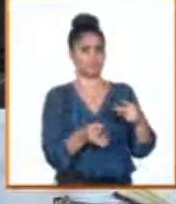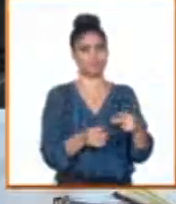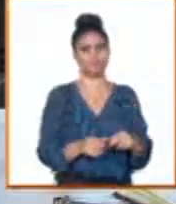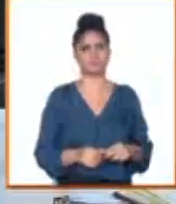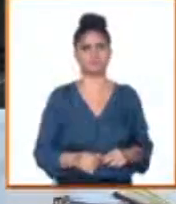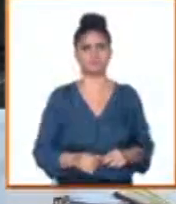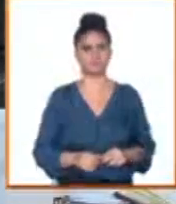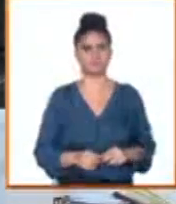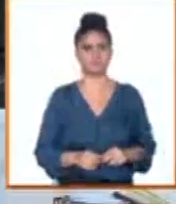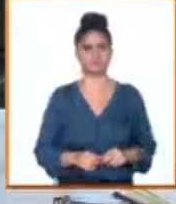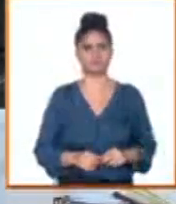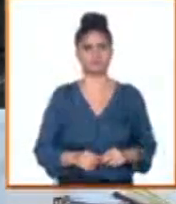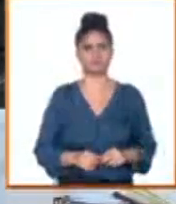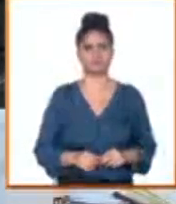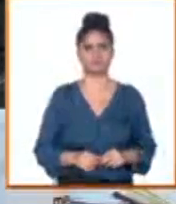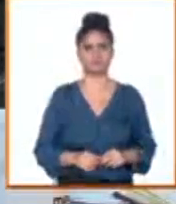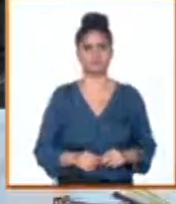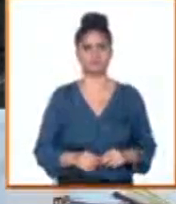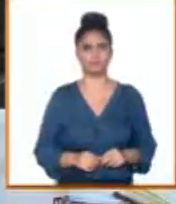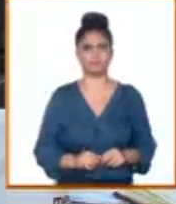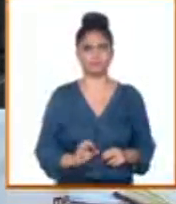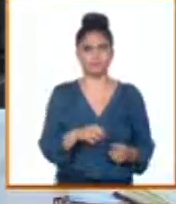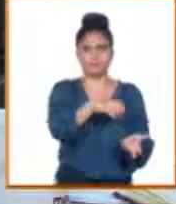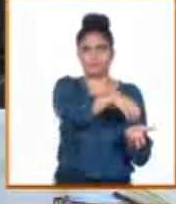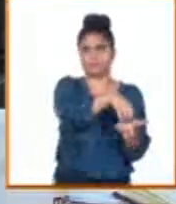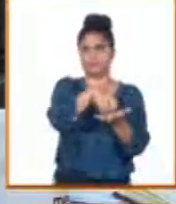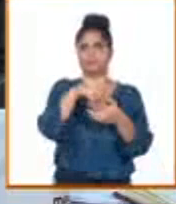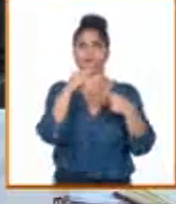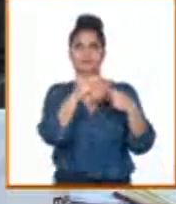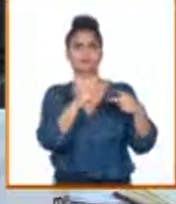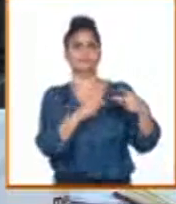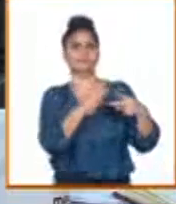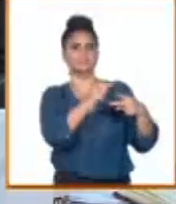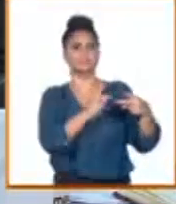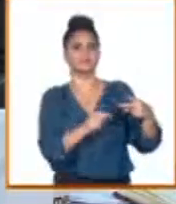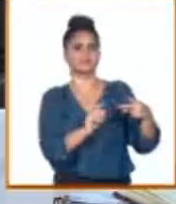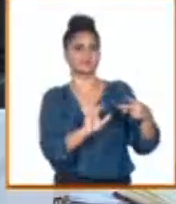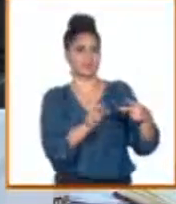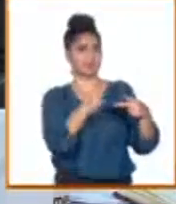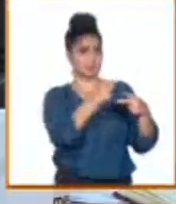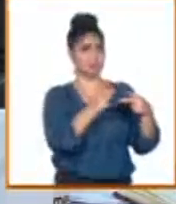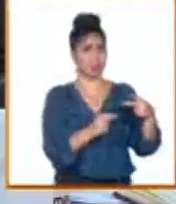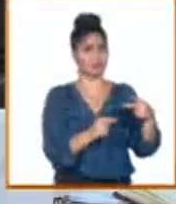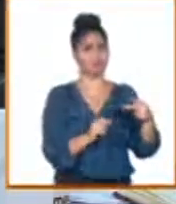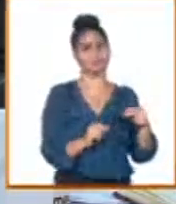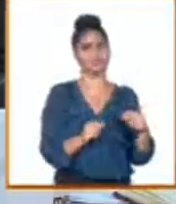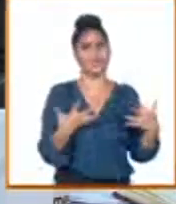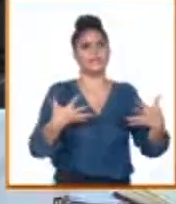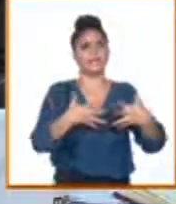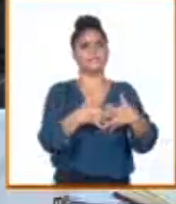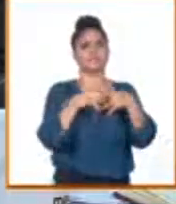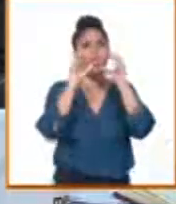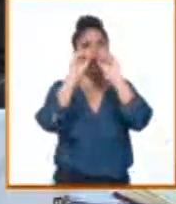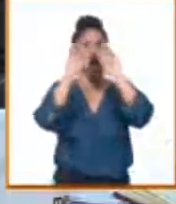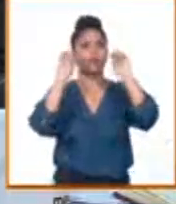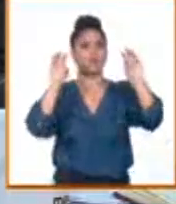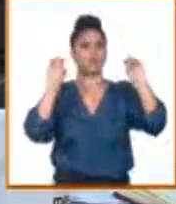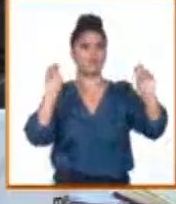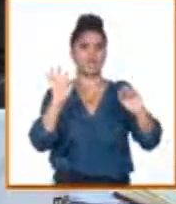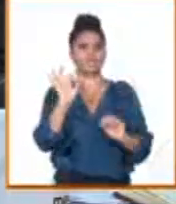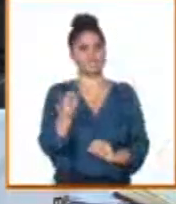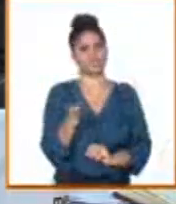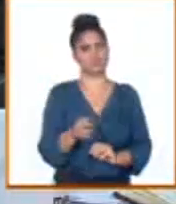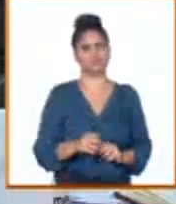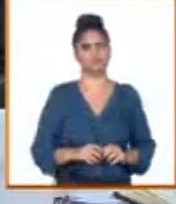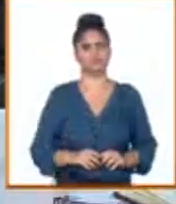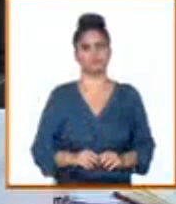reglamento general, que es el reglamento general de toda la ley, y una normativa específica relativa a la publicidad y el patrocinio y su ejercicio